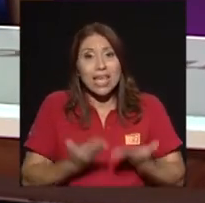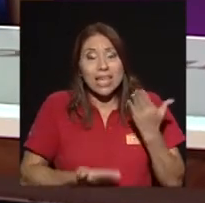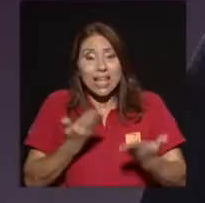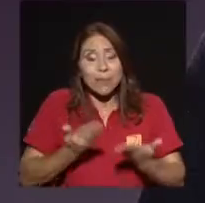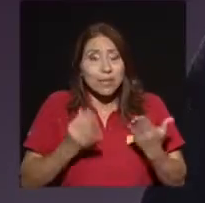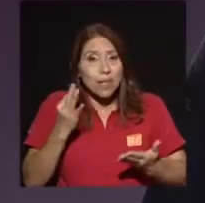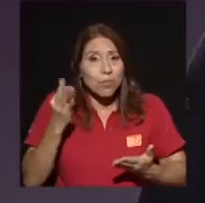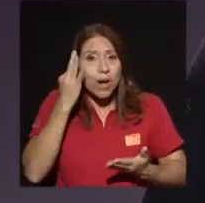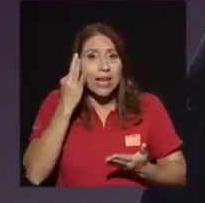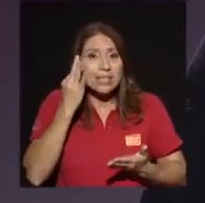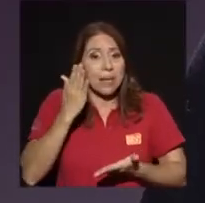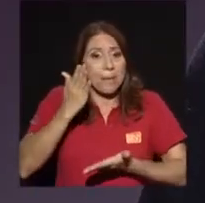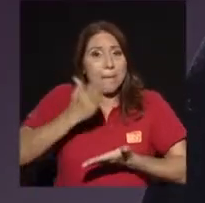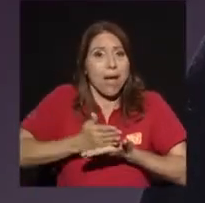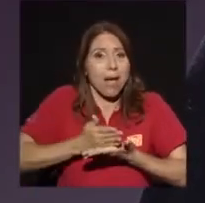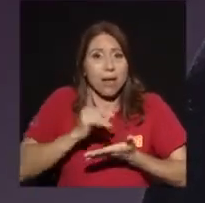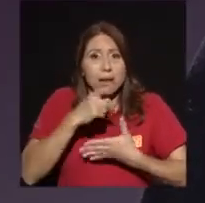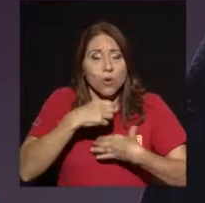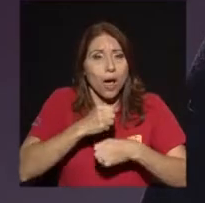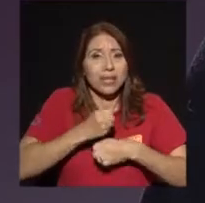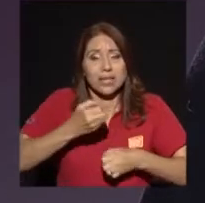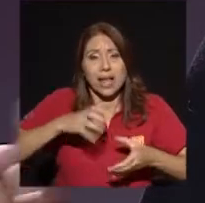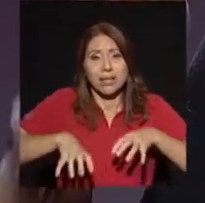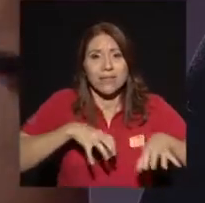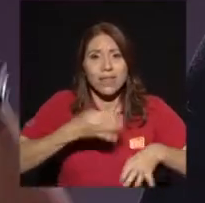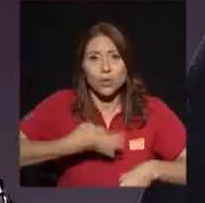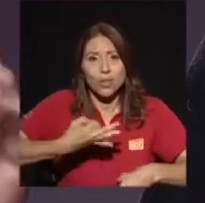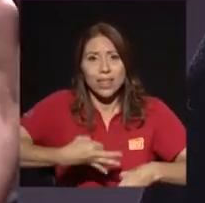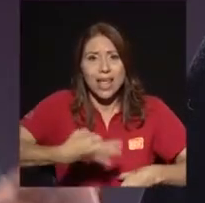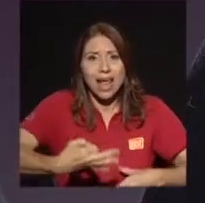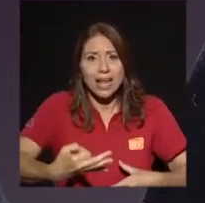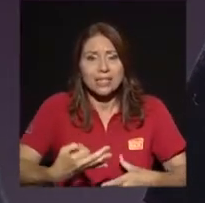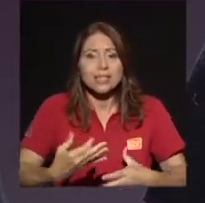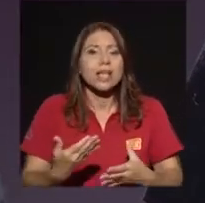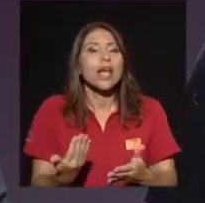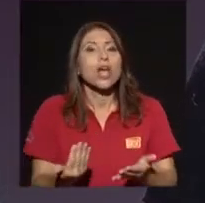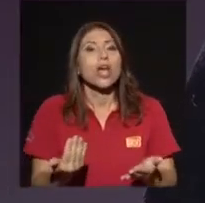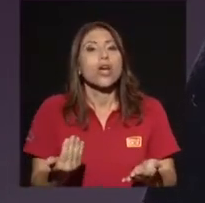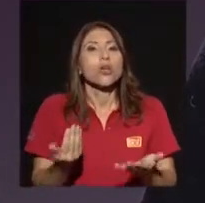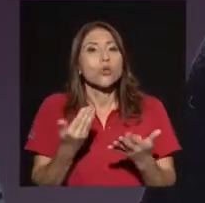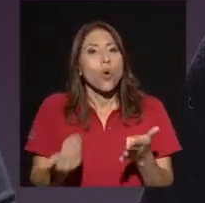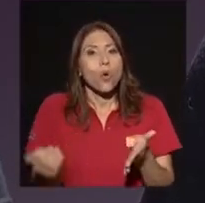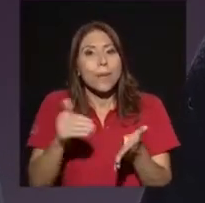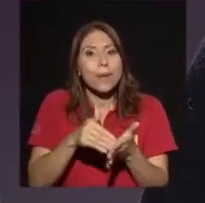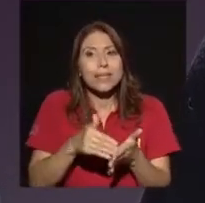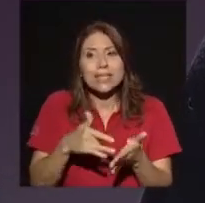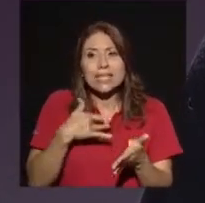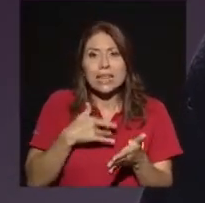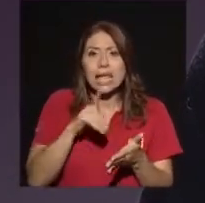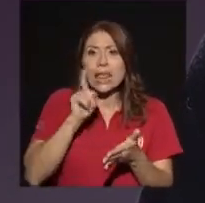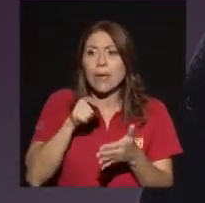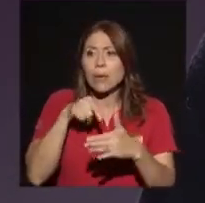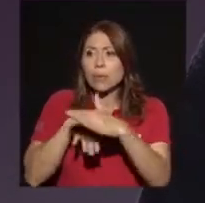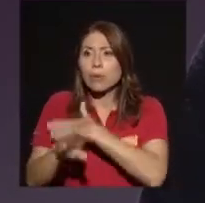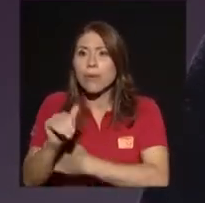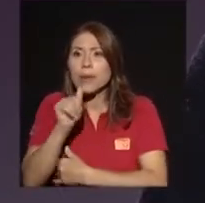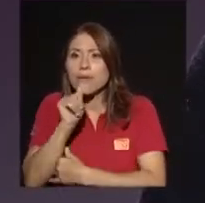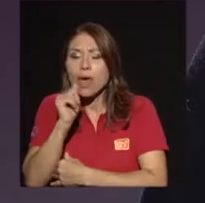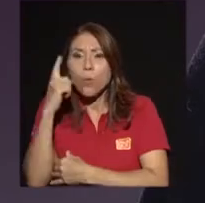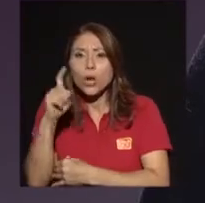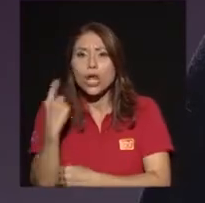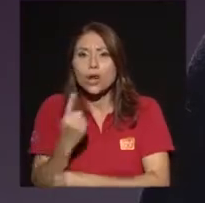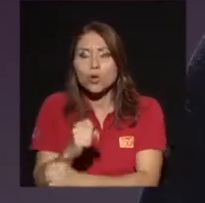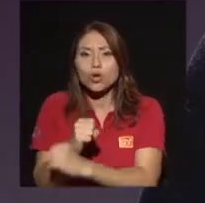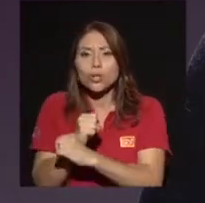actividades cotidianas. Se sienten remitidas nuevamente, como decía la compañera, al espacio privado porque es el único seguro. Entonces lo